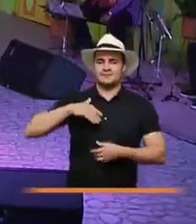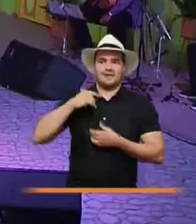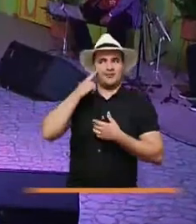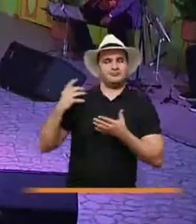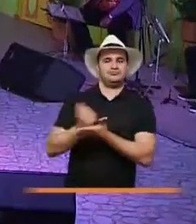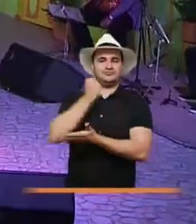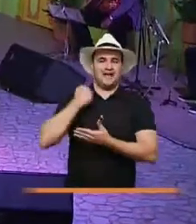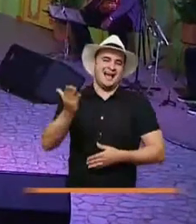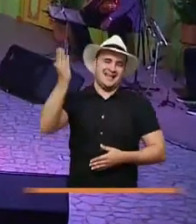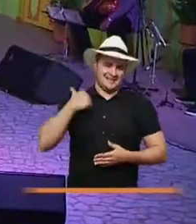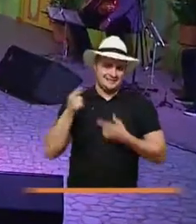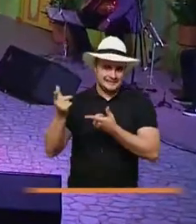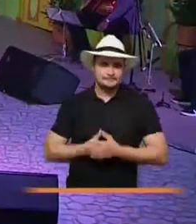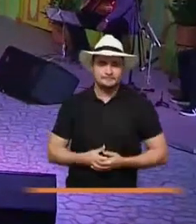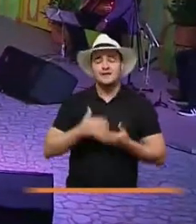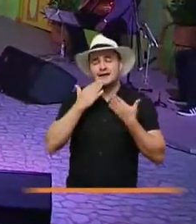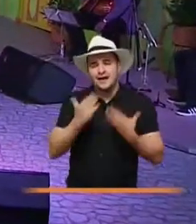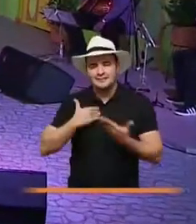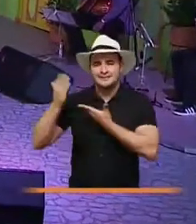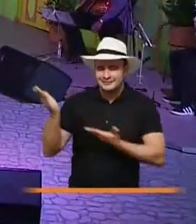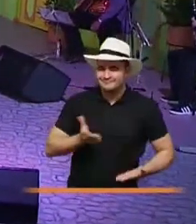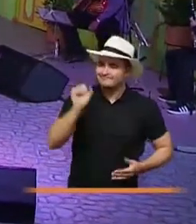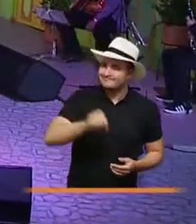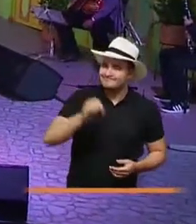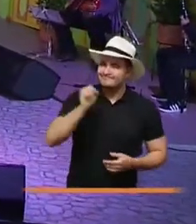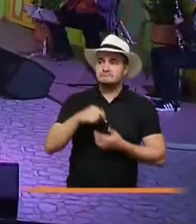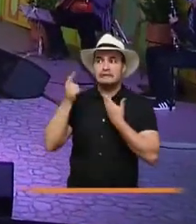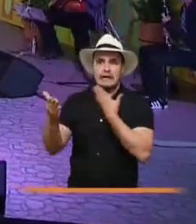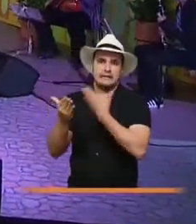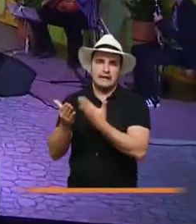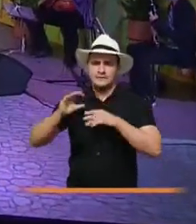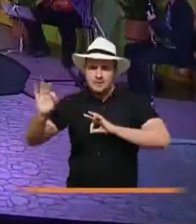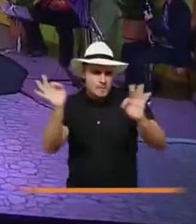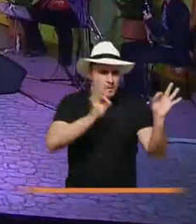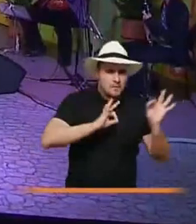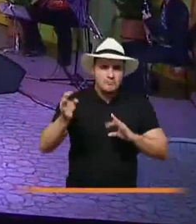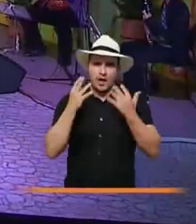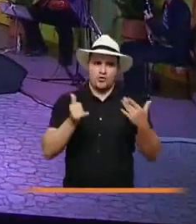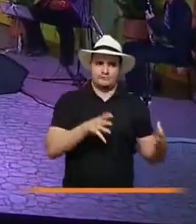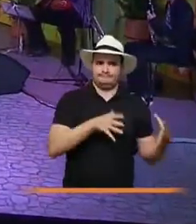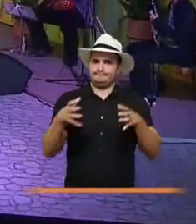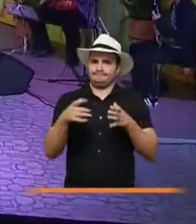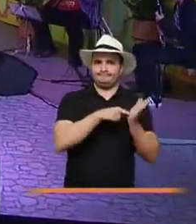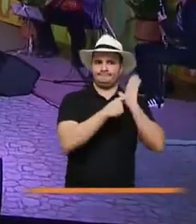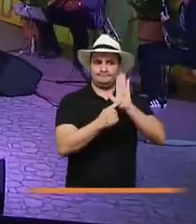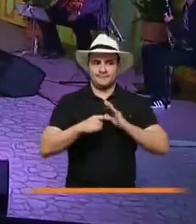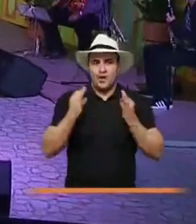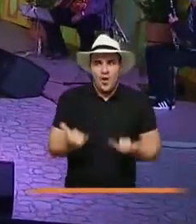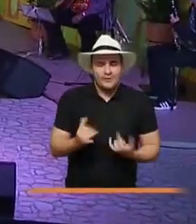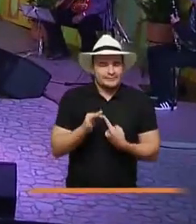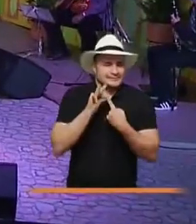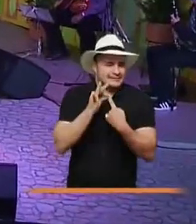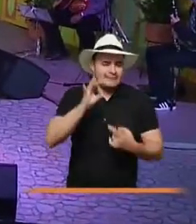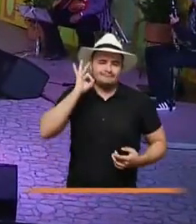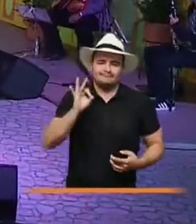medellín bienvenido al director quien a gracias a él ya todo el equipo hacemos esto posible aunque en una decisión muy especial llegando a